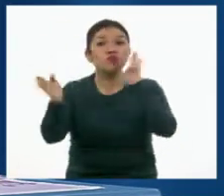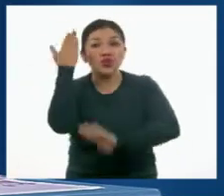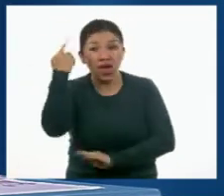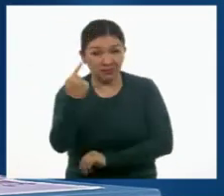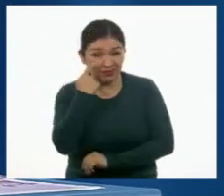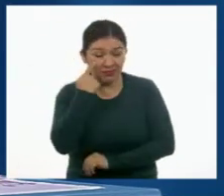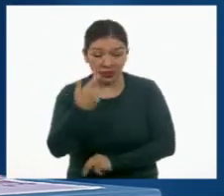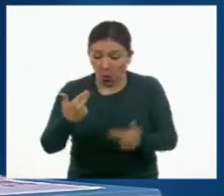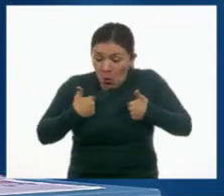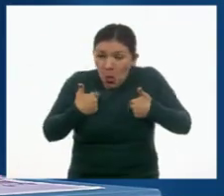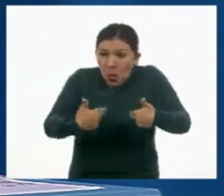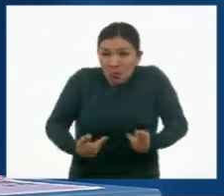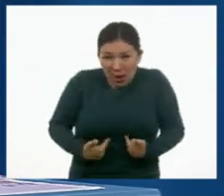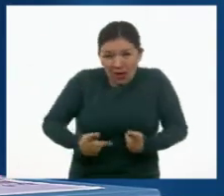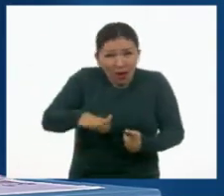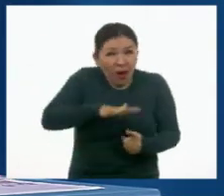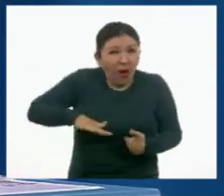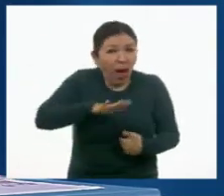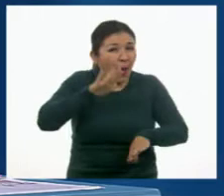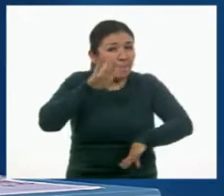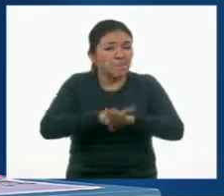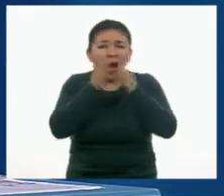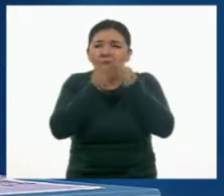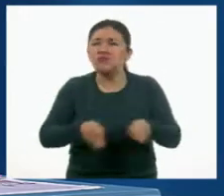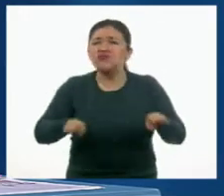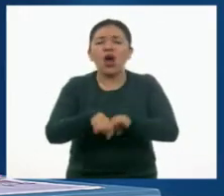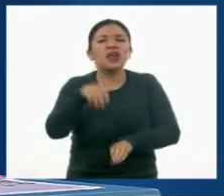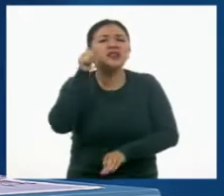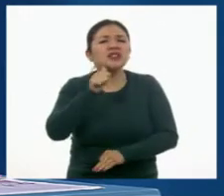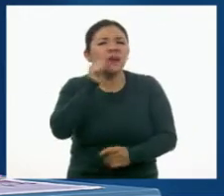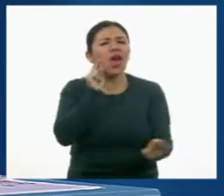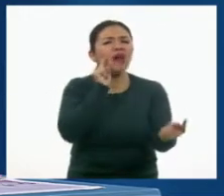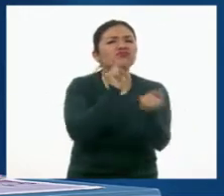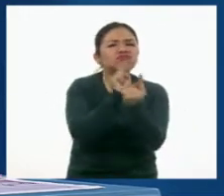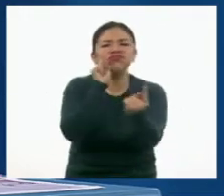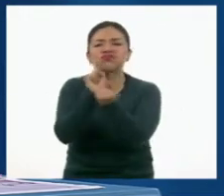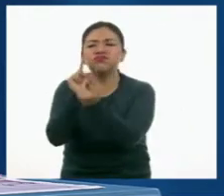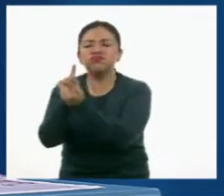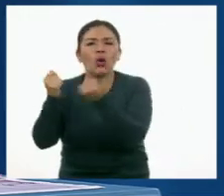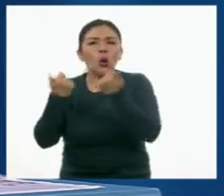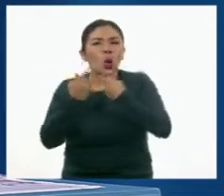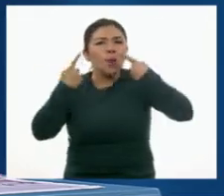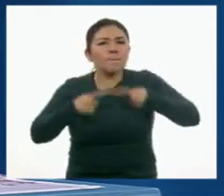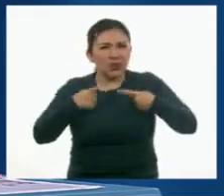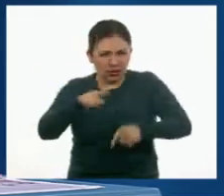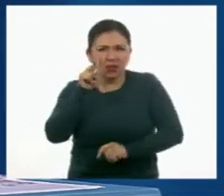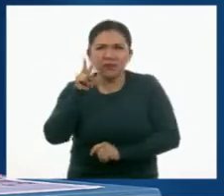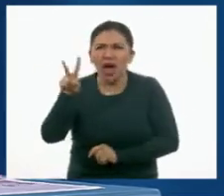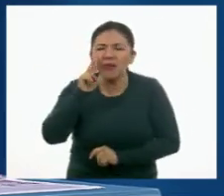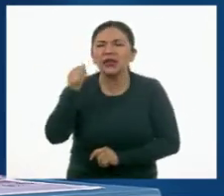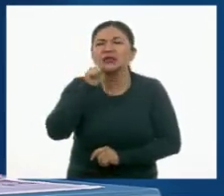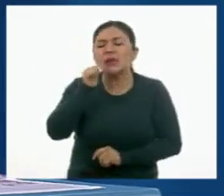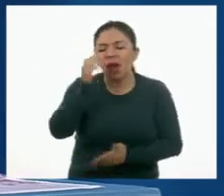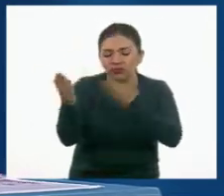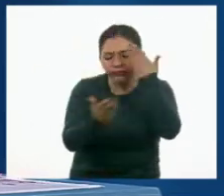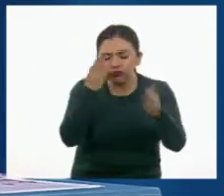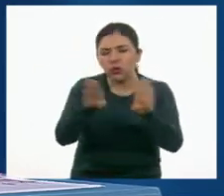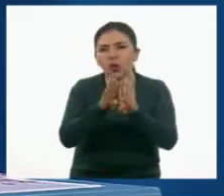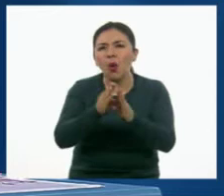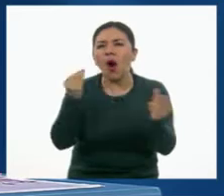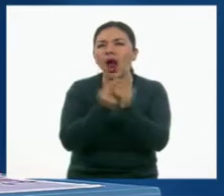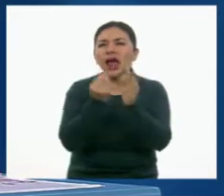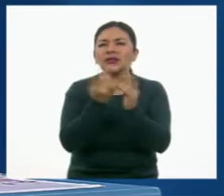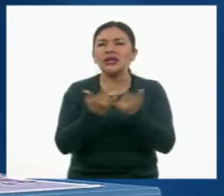el hombre naturalmente es social y tú lo has estudiado en tus clases de historia. Entonces, desde que los